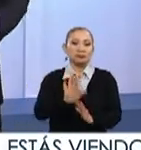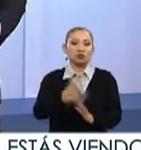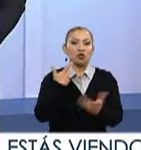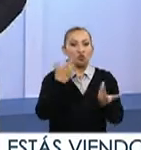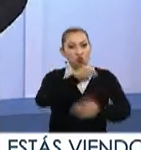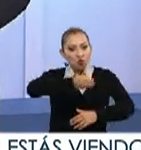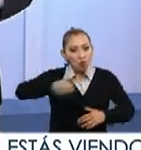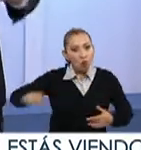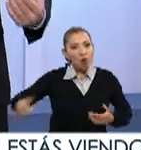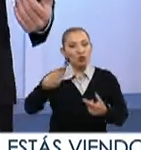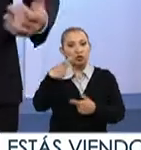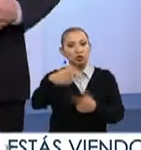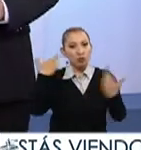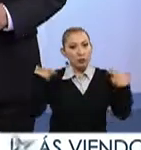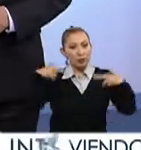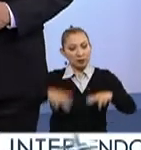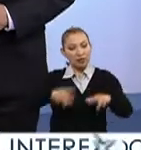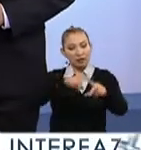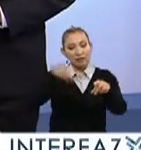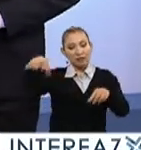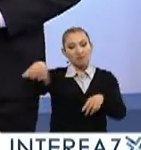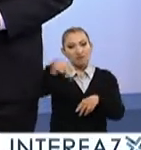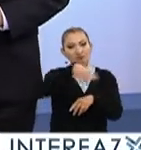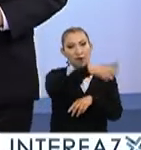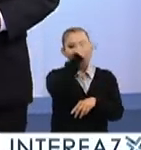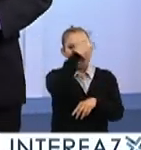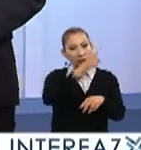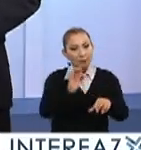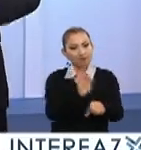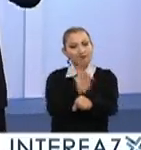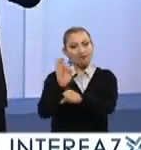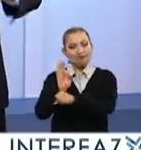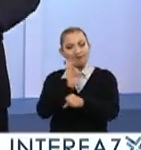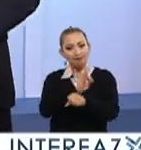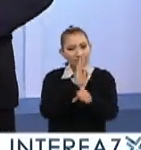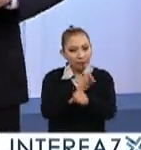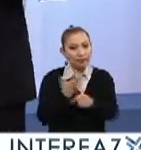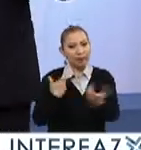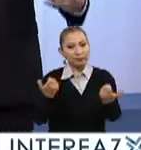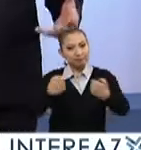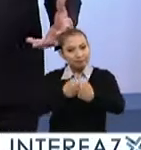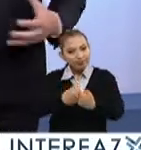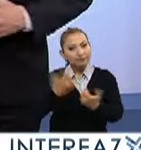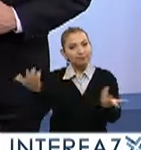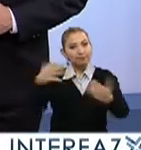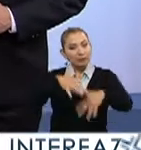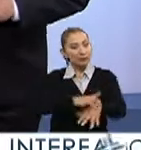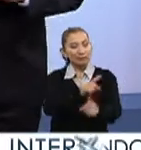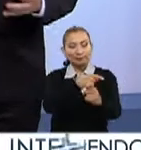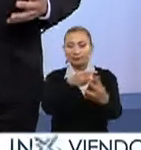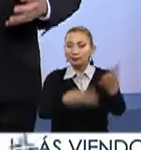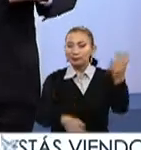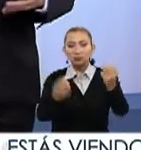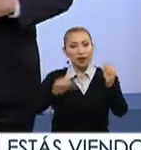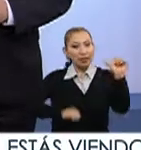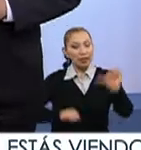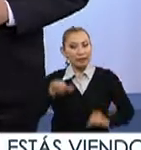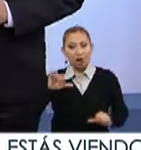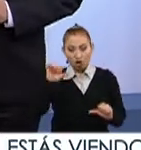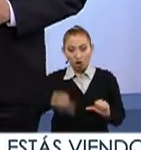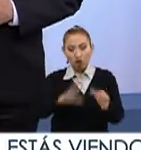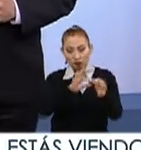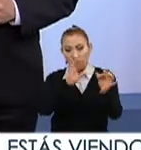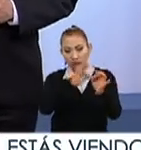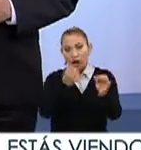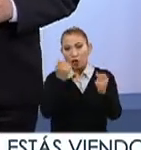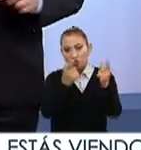gran orden, con su representatividad, por supuesto, para salvaguardar nuestras fronteras, nuestros mares, en fin, mucha actividad. Hoy tendremos a